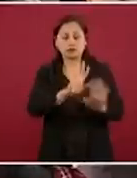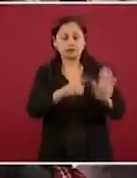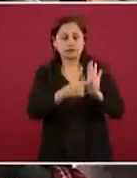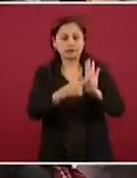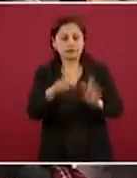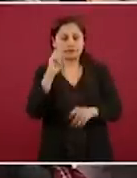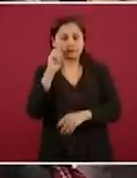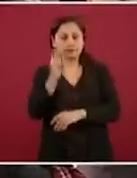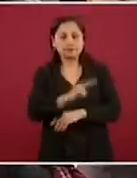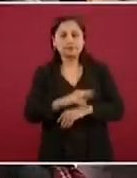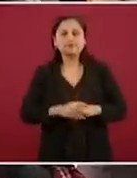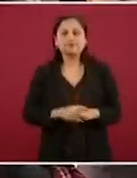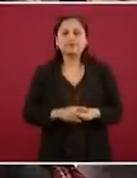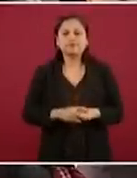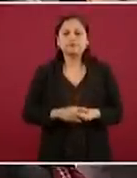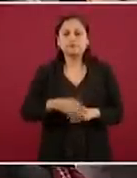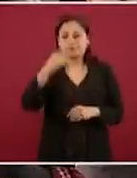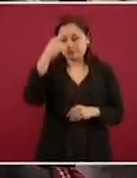para